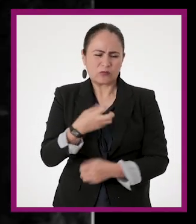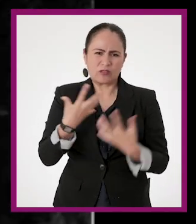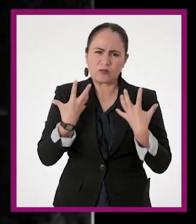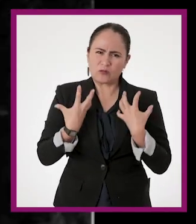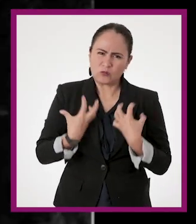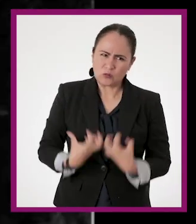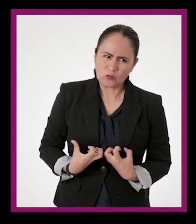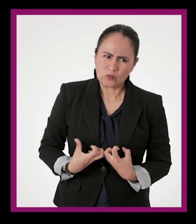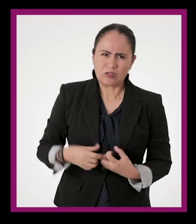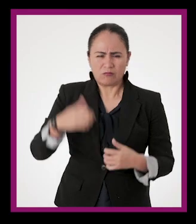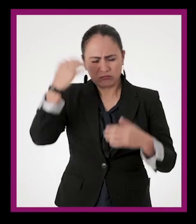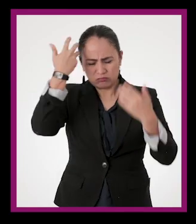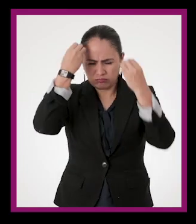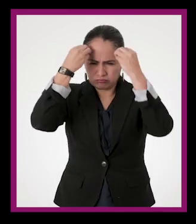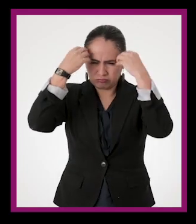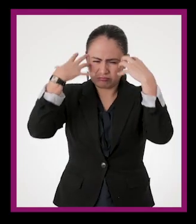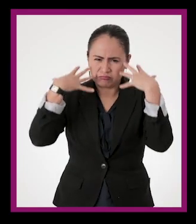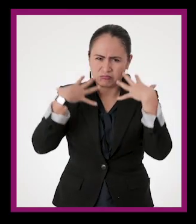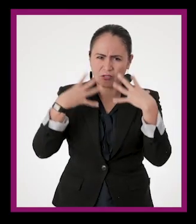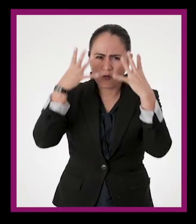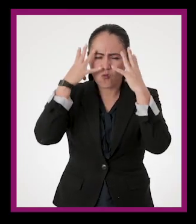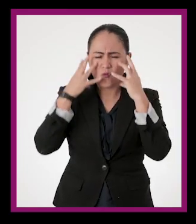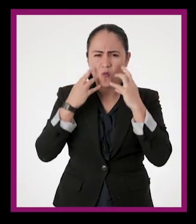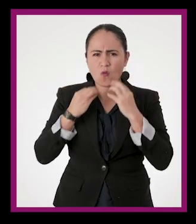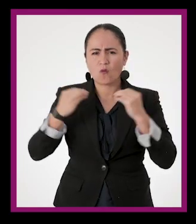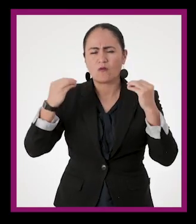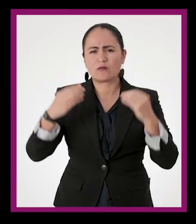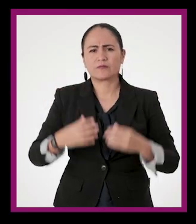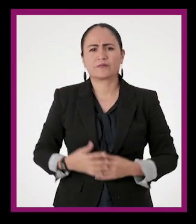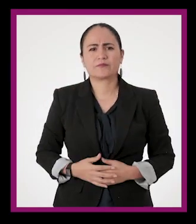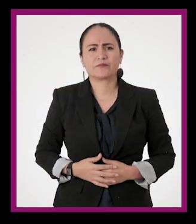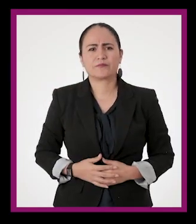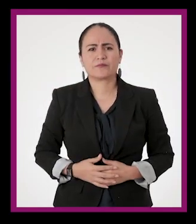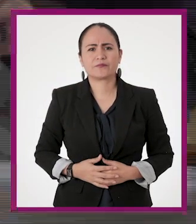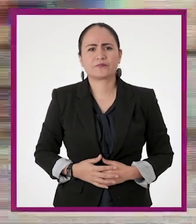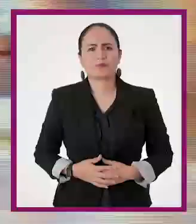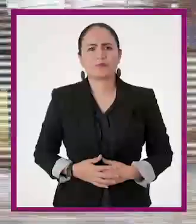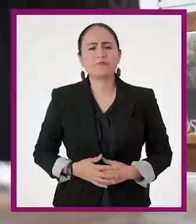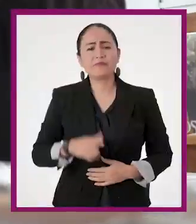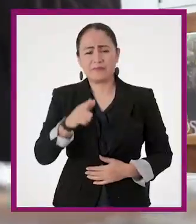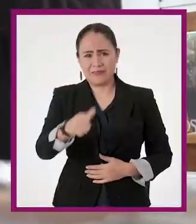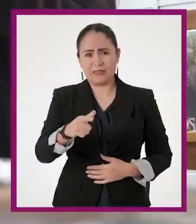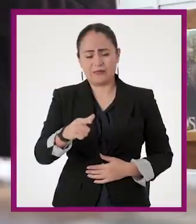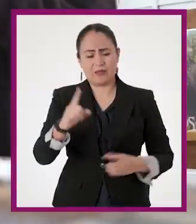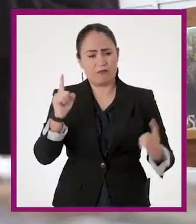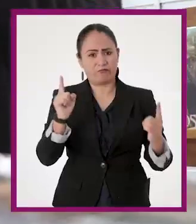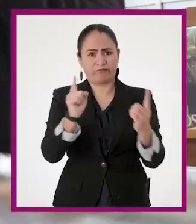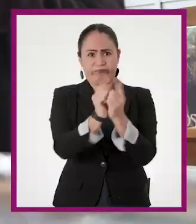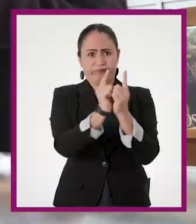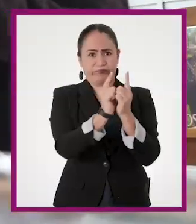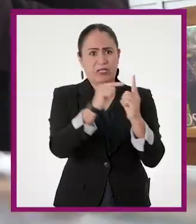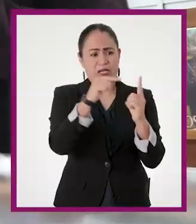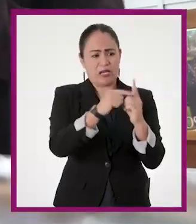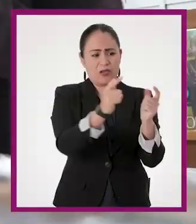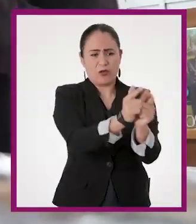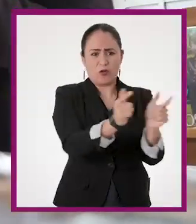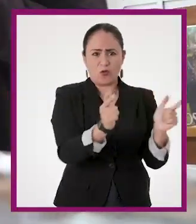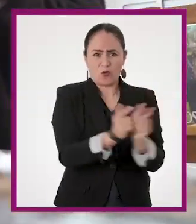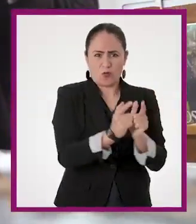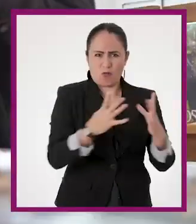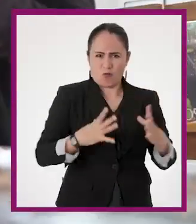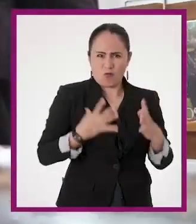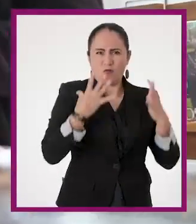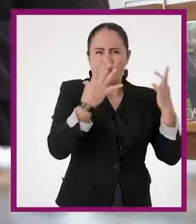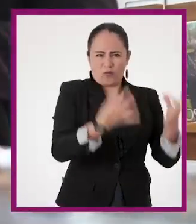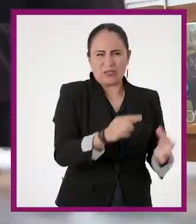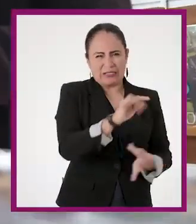dolor, nos chupa nuestro sudor y hay que matarlo con paita. ¡Vámonos! Ese encuentro dio fruto a un grupo que